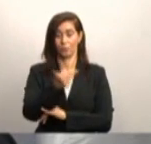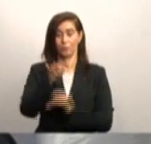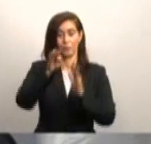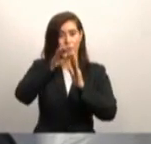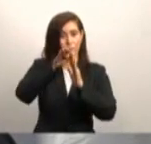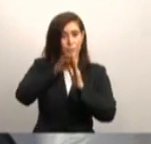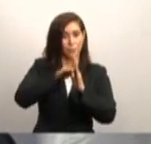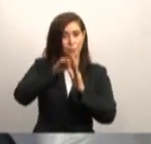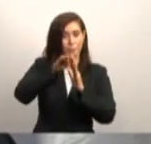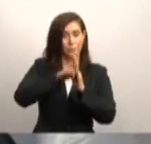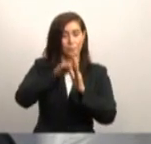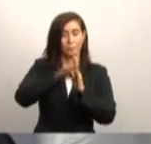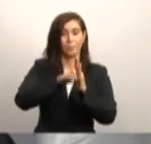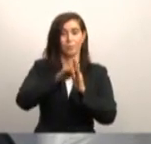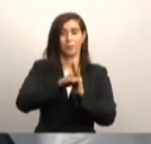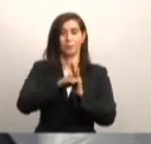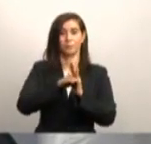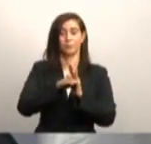bajado a un